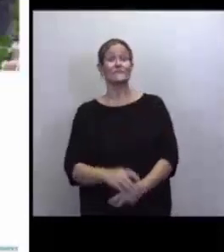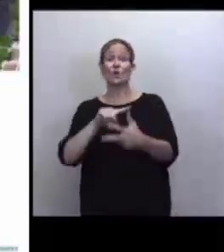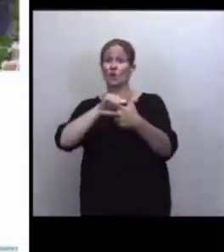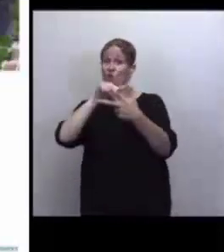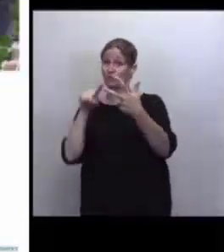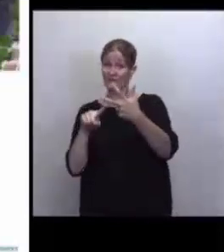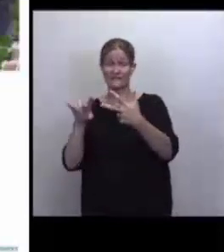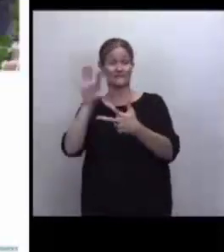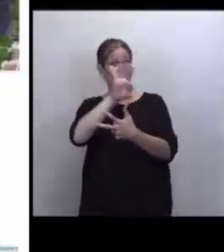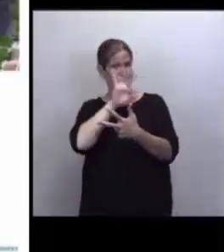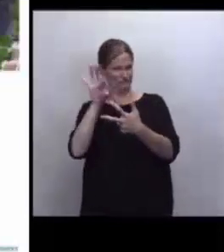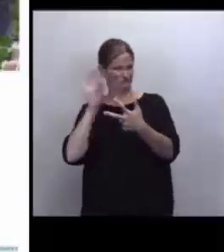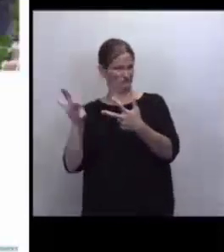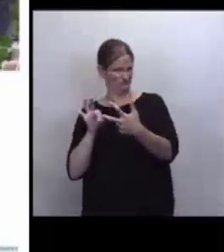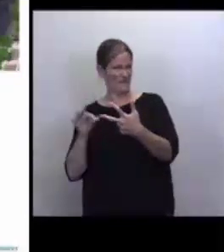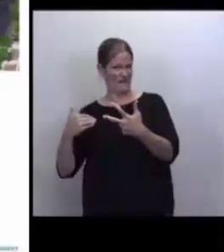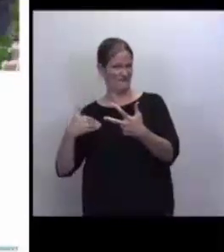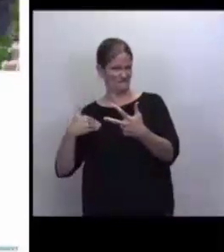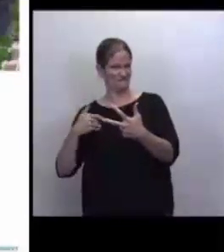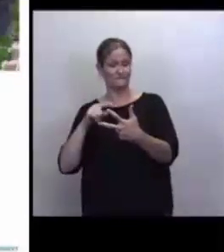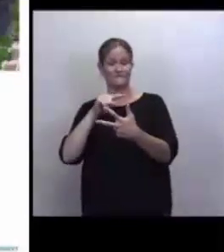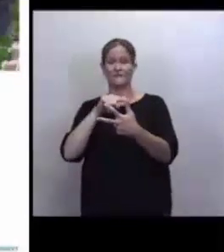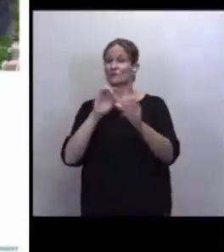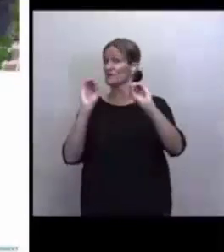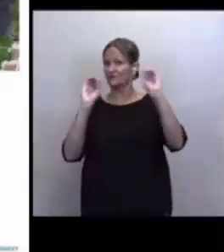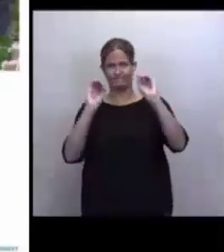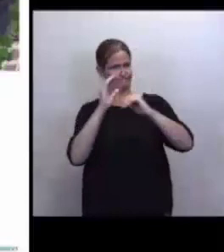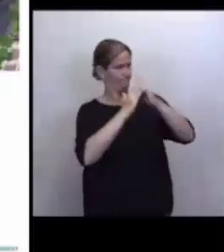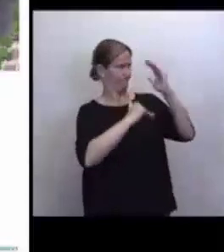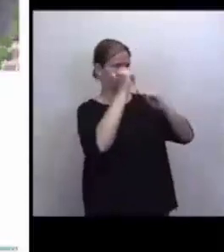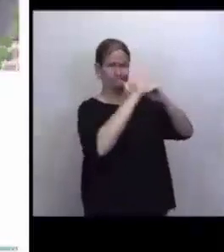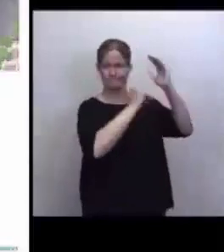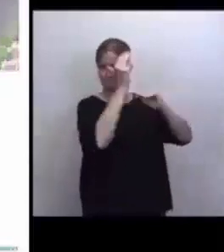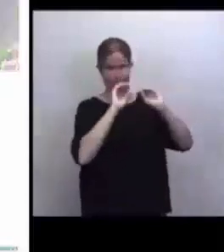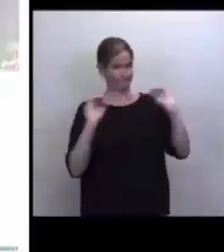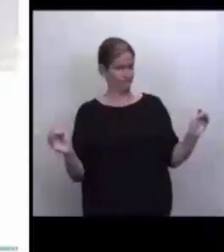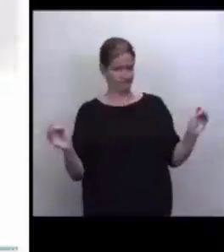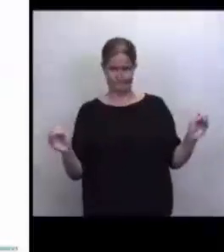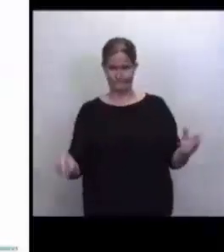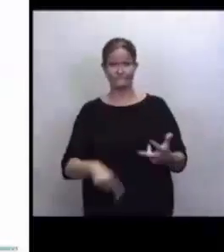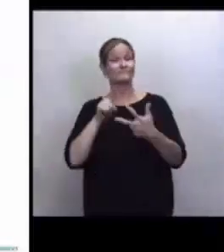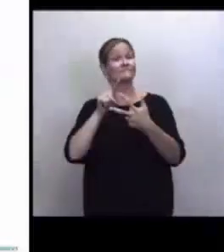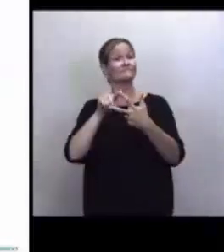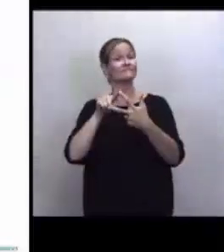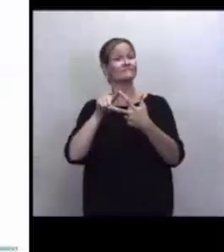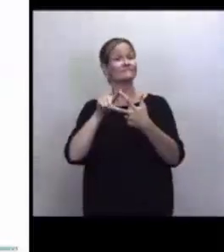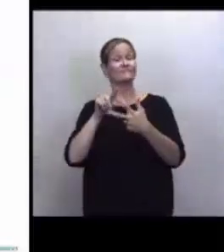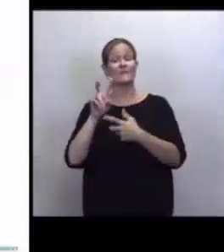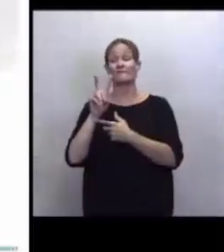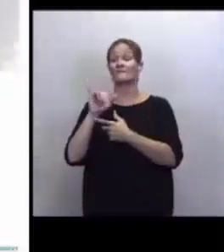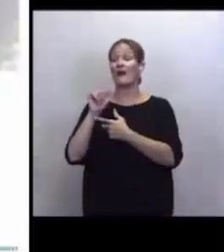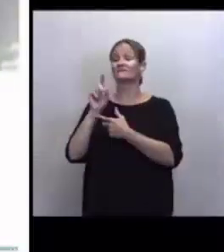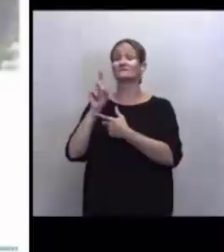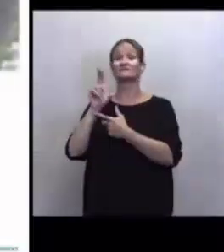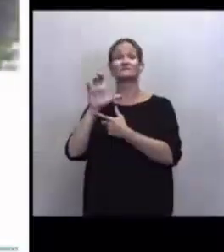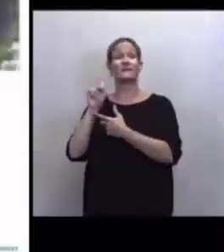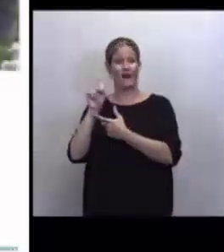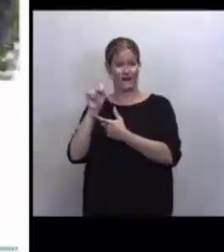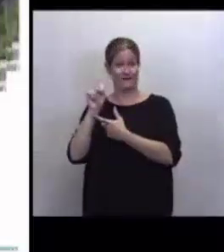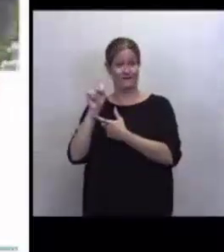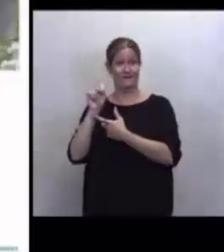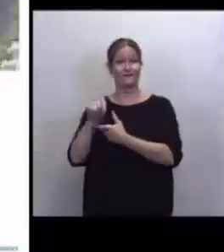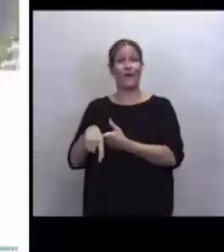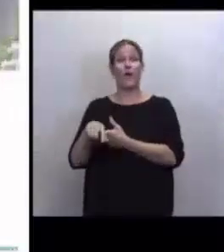y ambientales de las alternativas. Las siguientes tres alternativas fueron evaluadas en el DEIS: